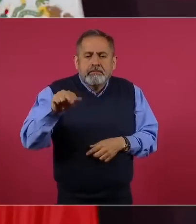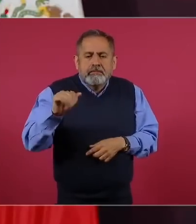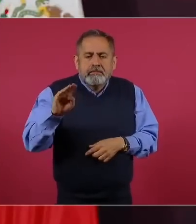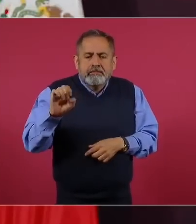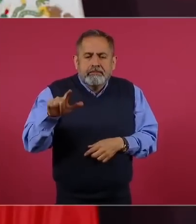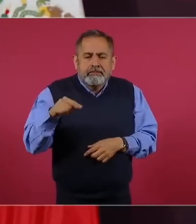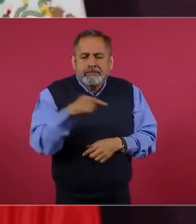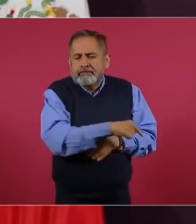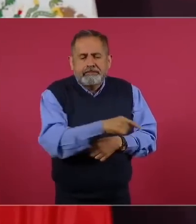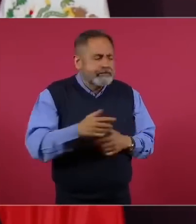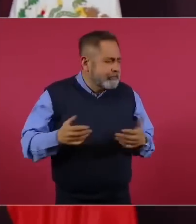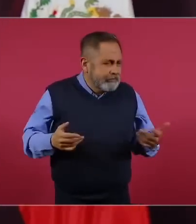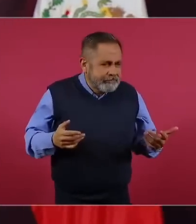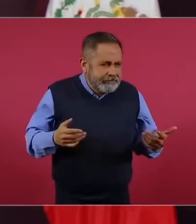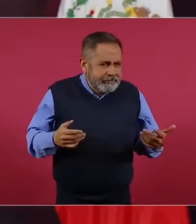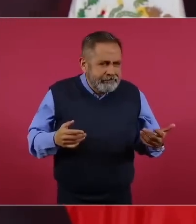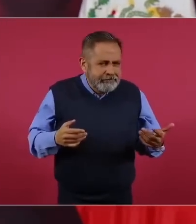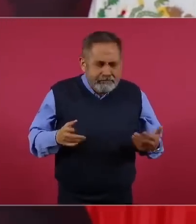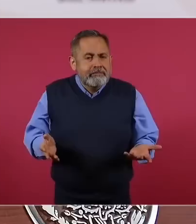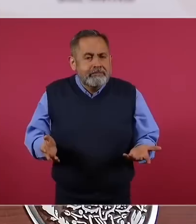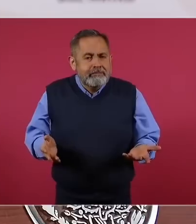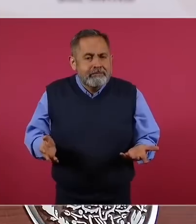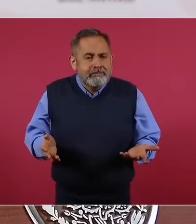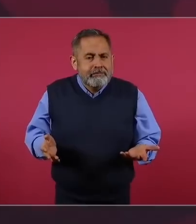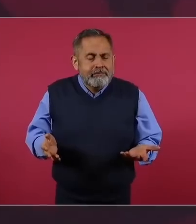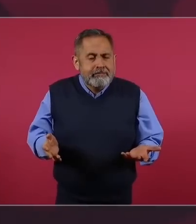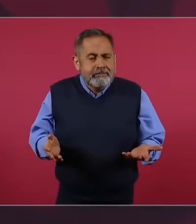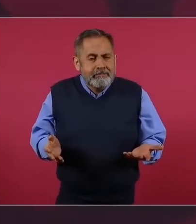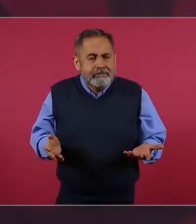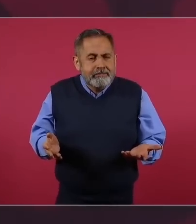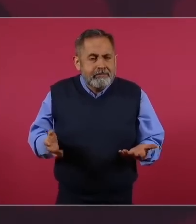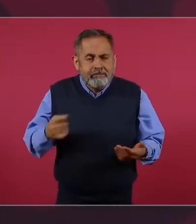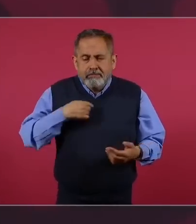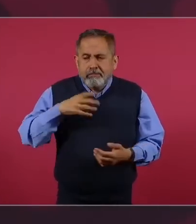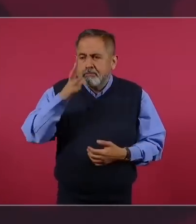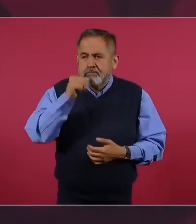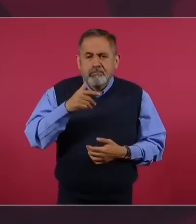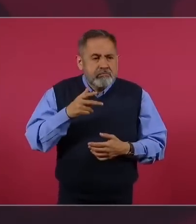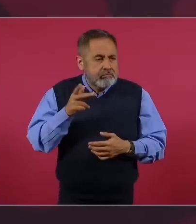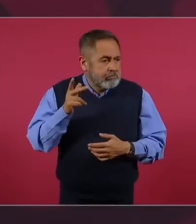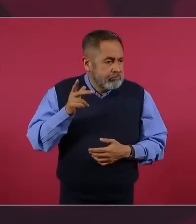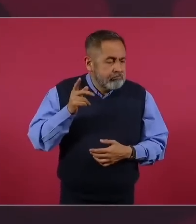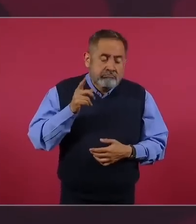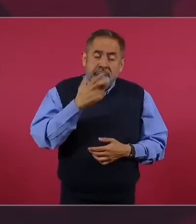Nada más que si no hay pruebas, yo no puedo